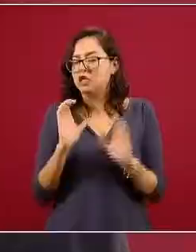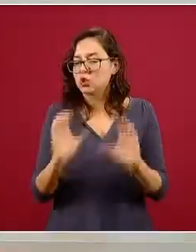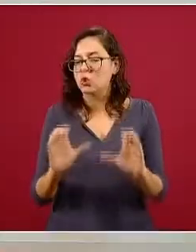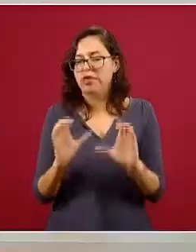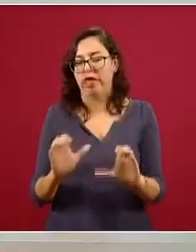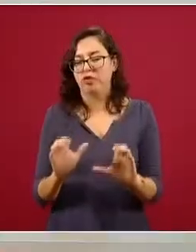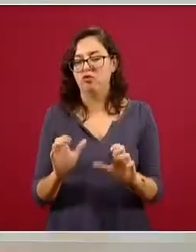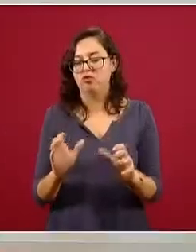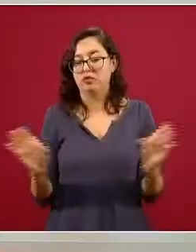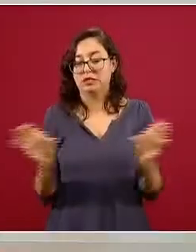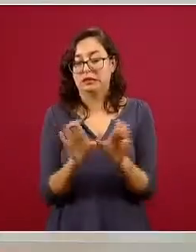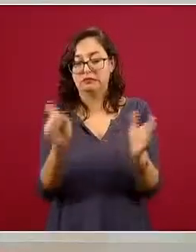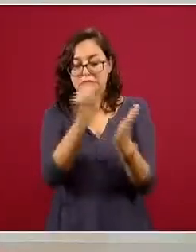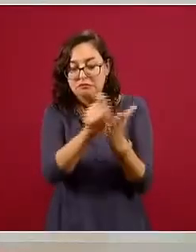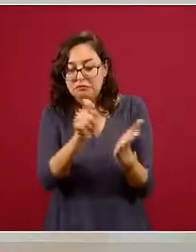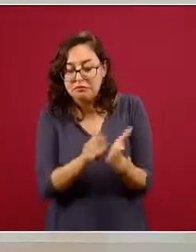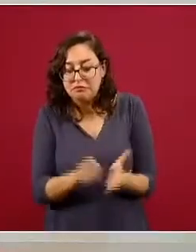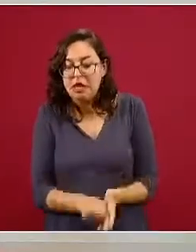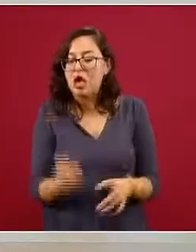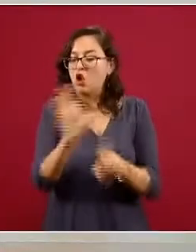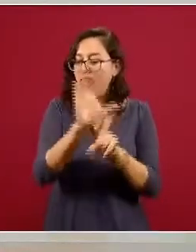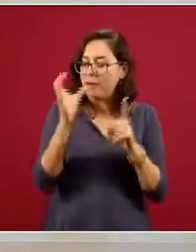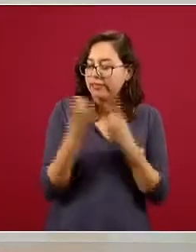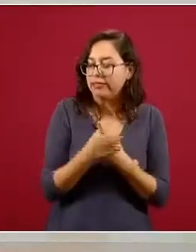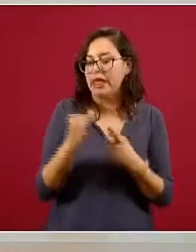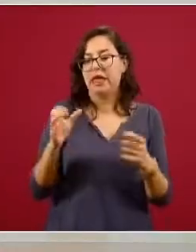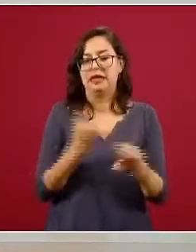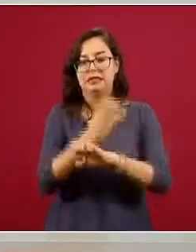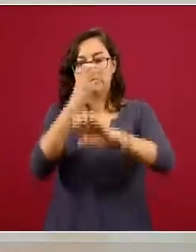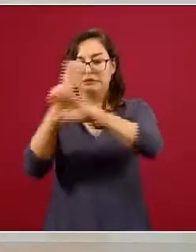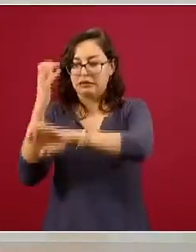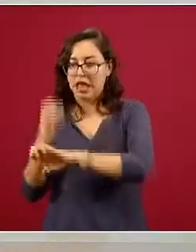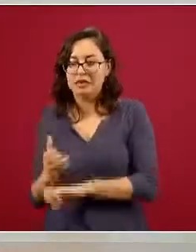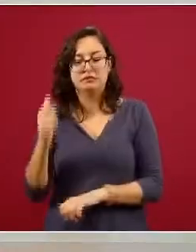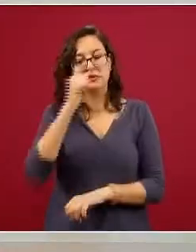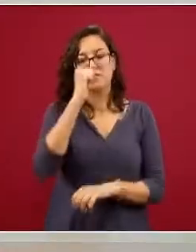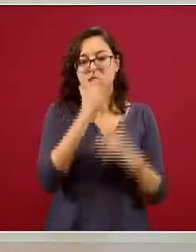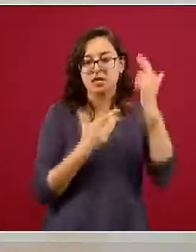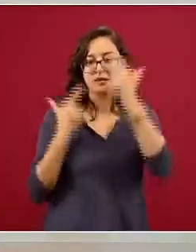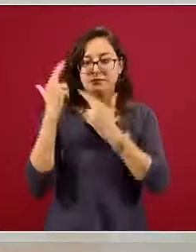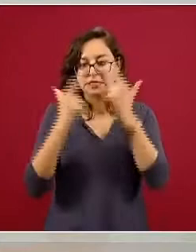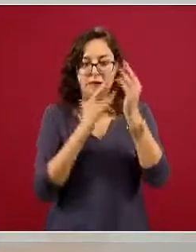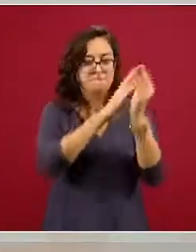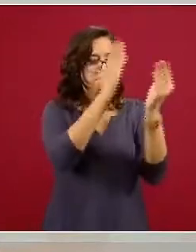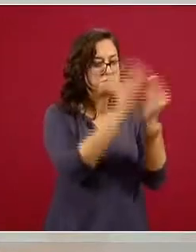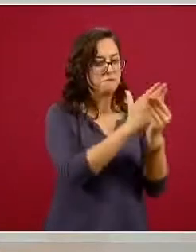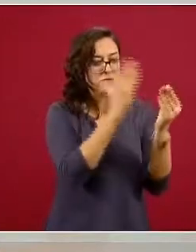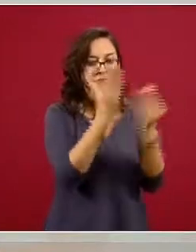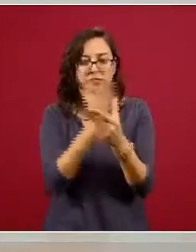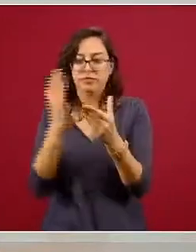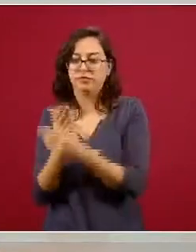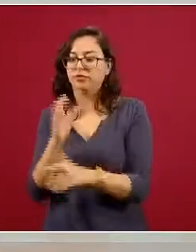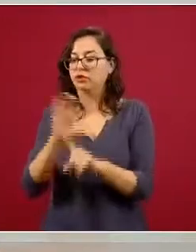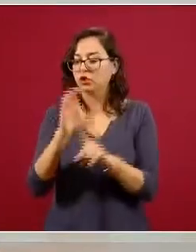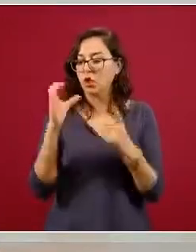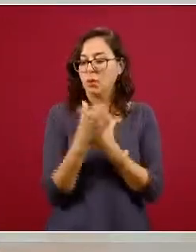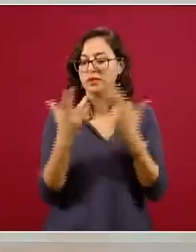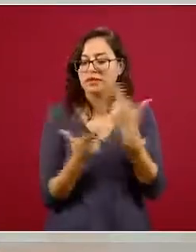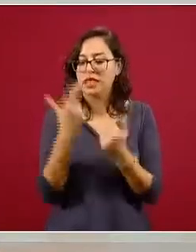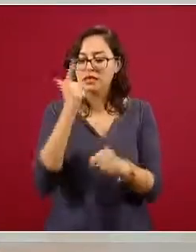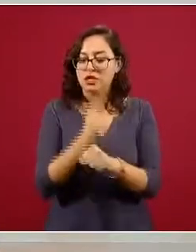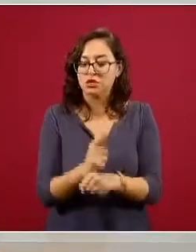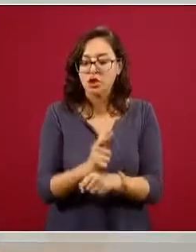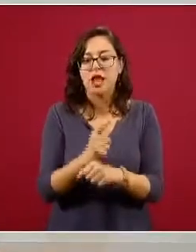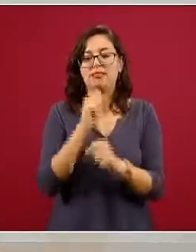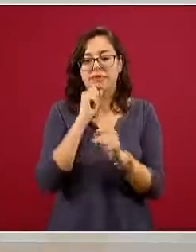cautela, por eso tenemos los comités estatales que van a estar revisando expedientes, hay un comité nacional de